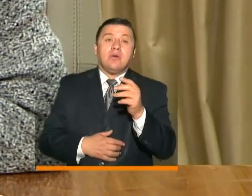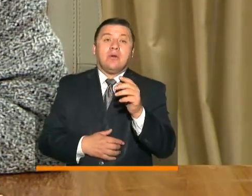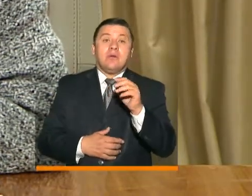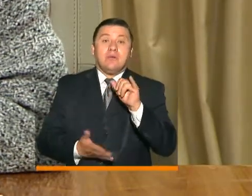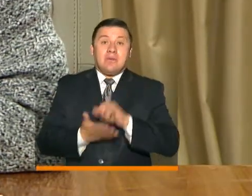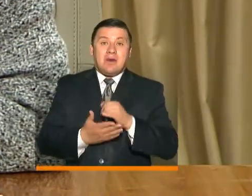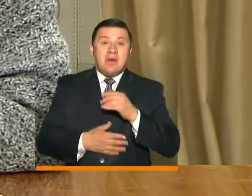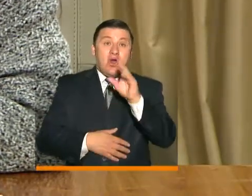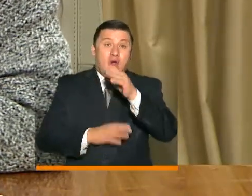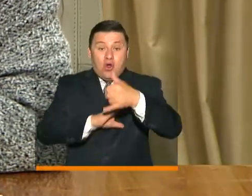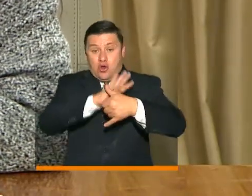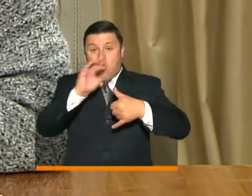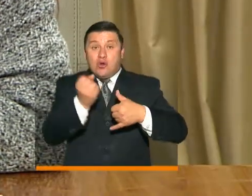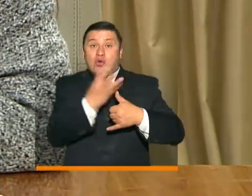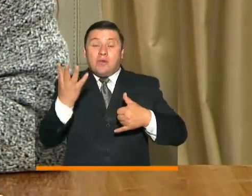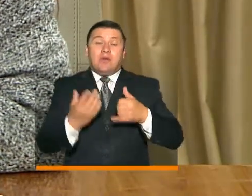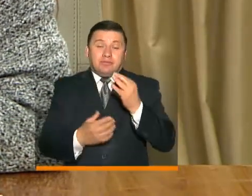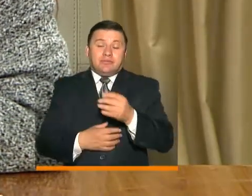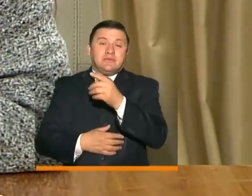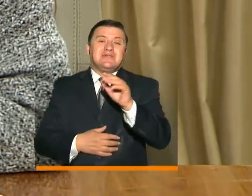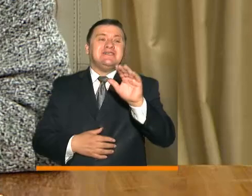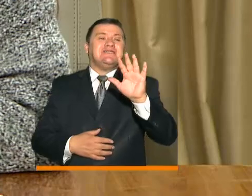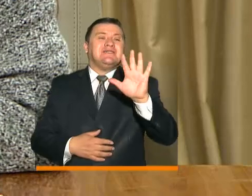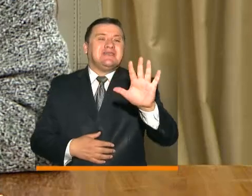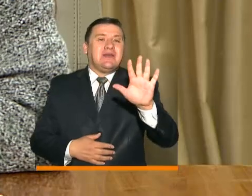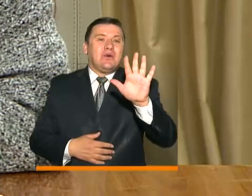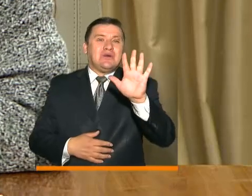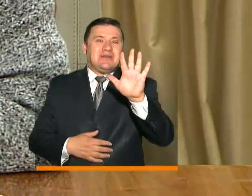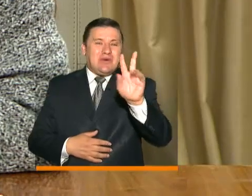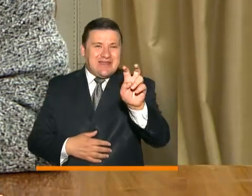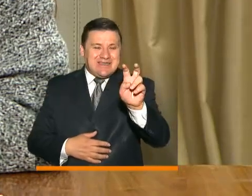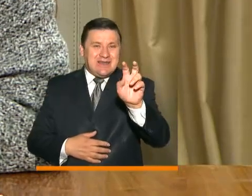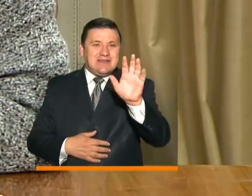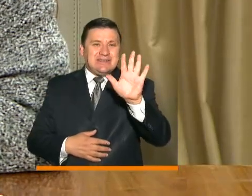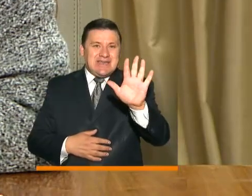es en la costa, el teléfono es